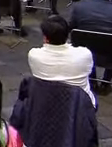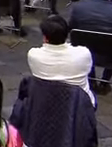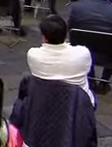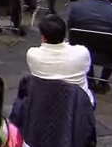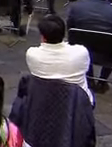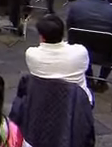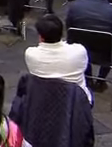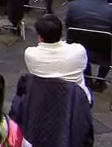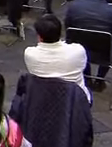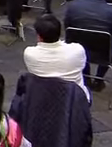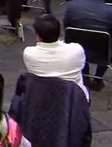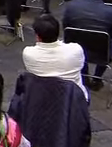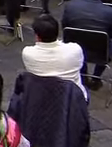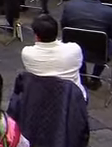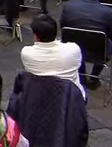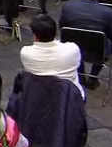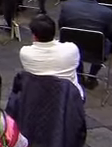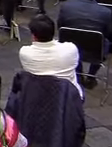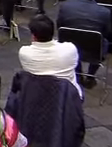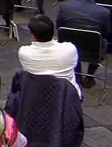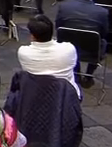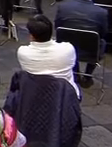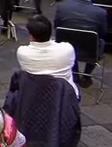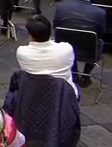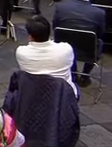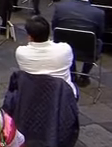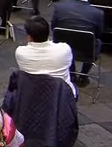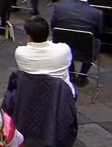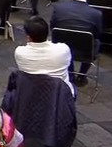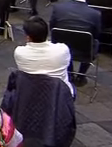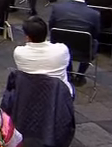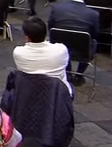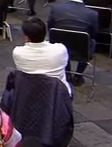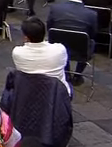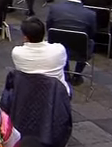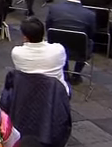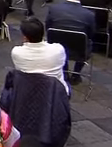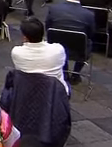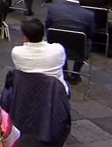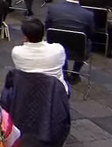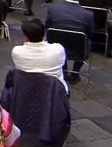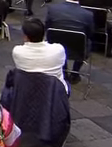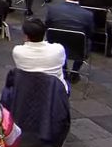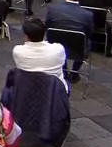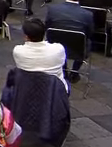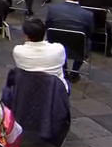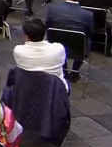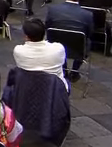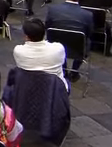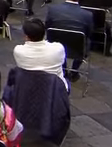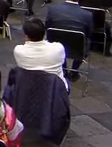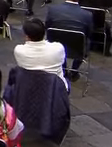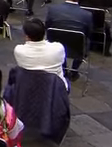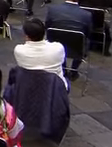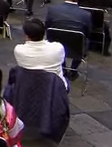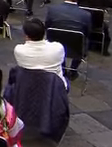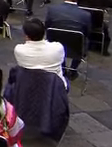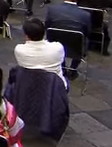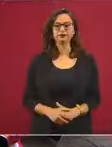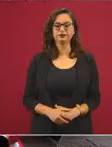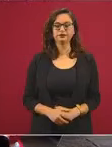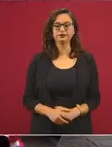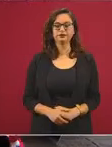fui de los primeros en sostener que el principal problema de México era la